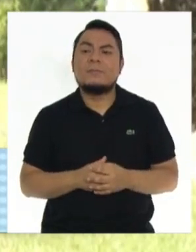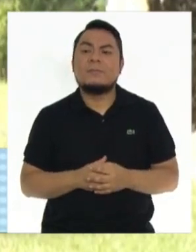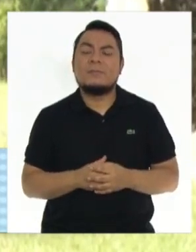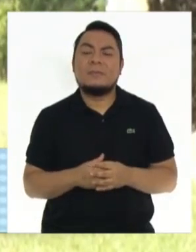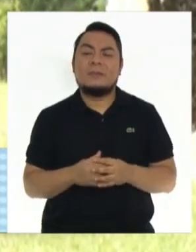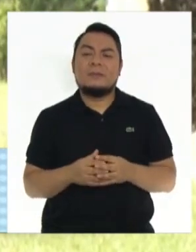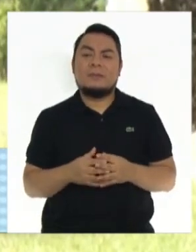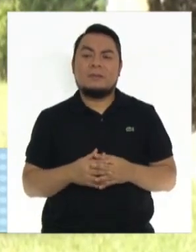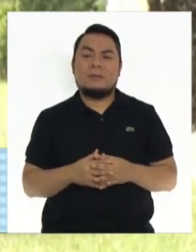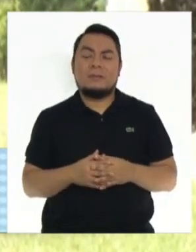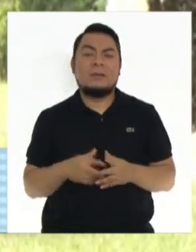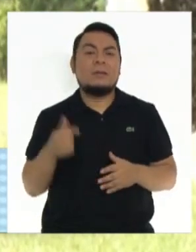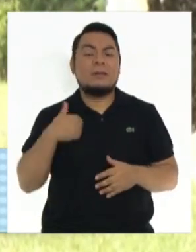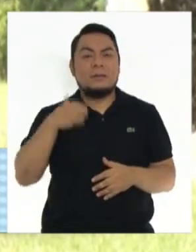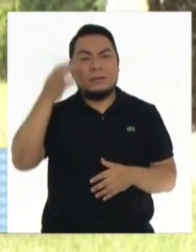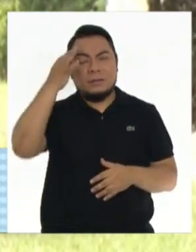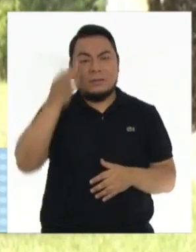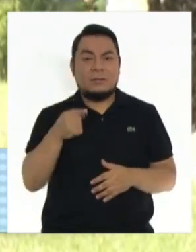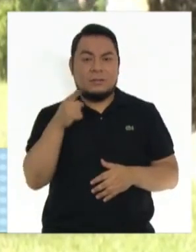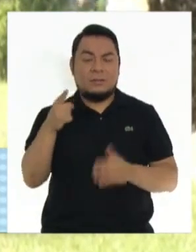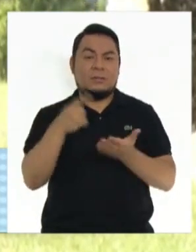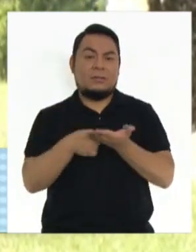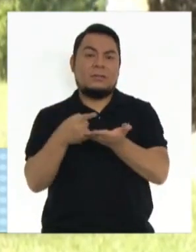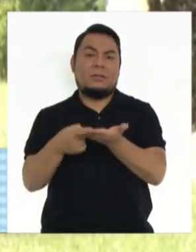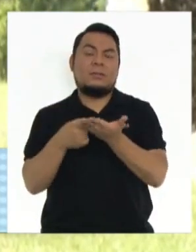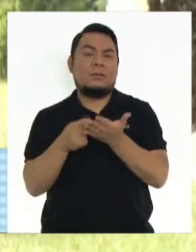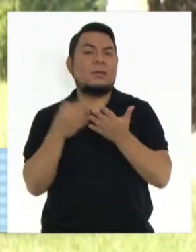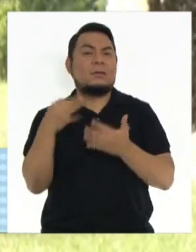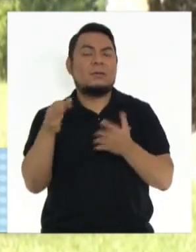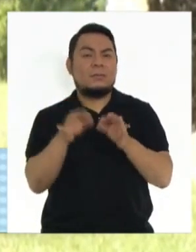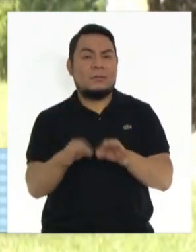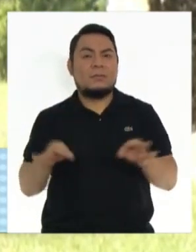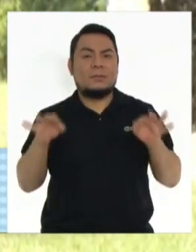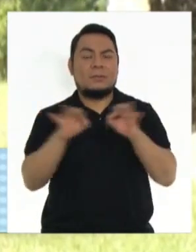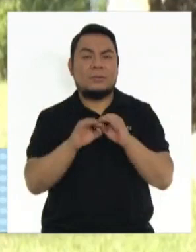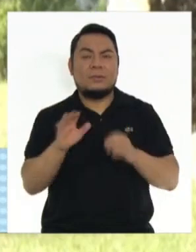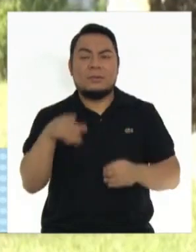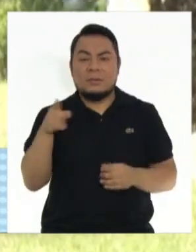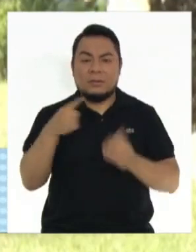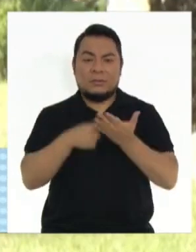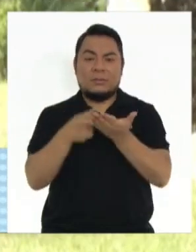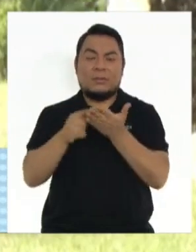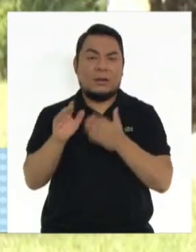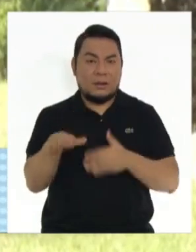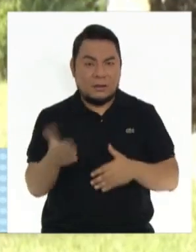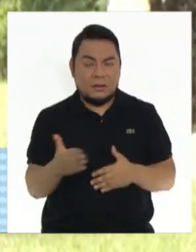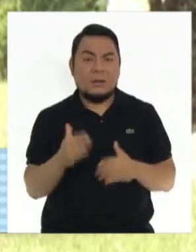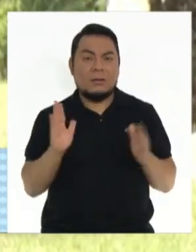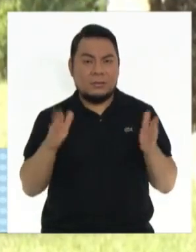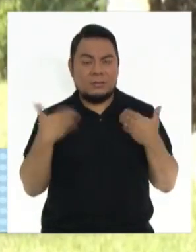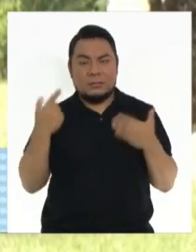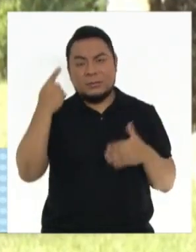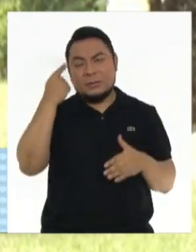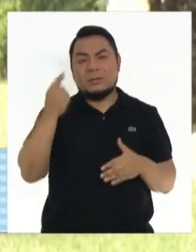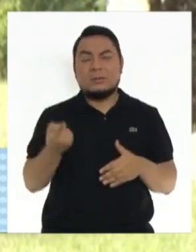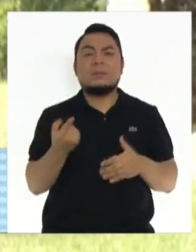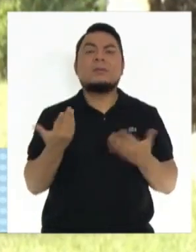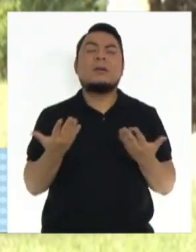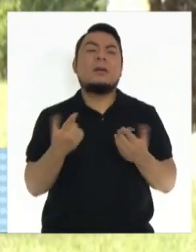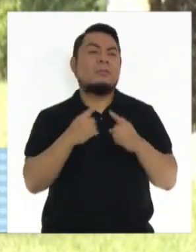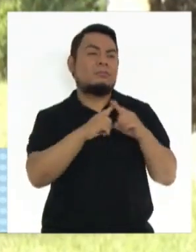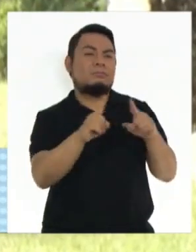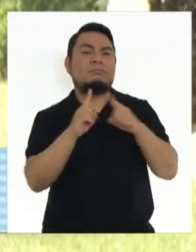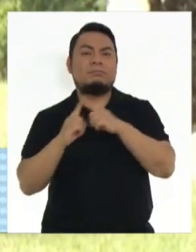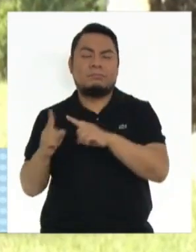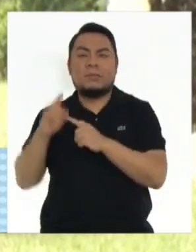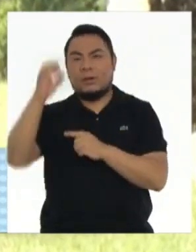yo creo que los debates son siempre importantes, mientras más debates hayan, se pueden contrastar posiciones, se